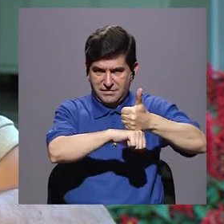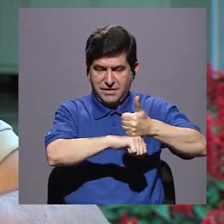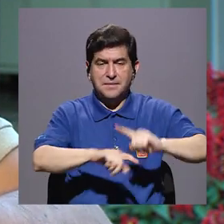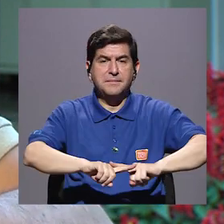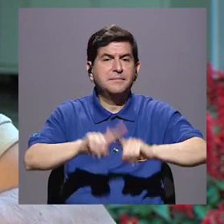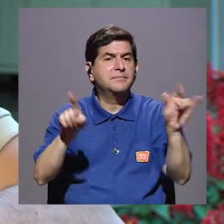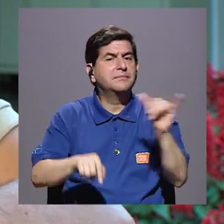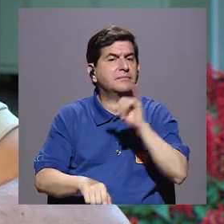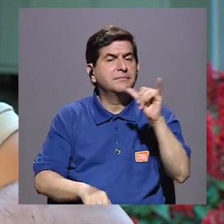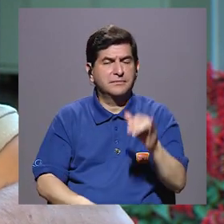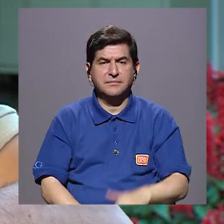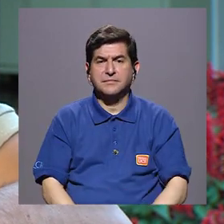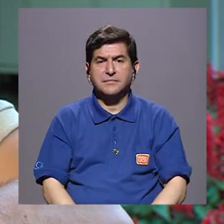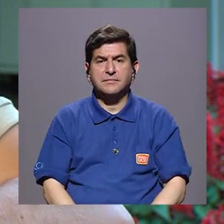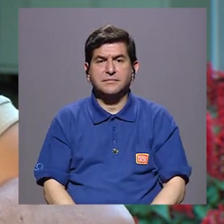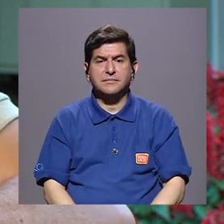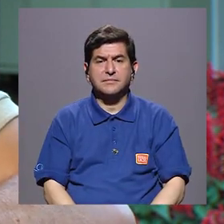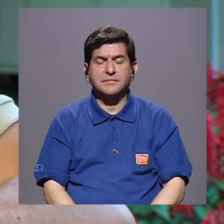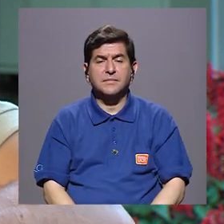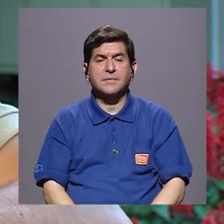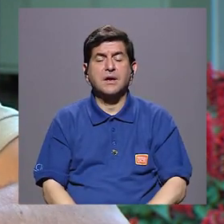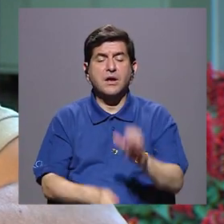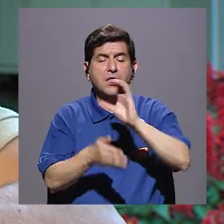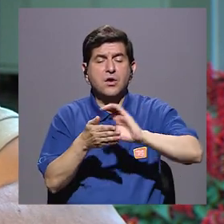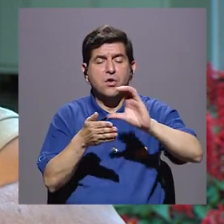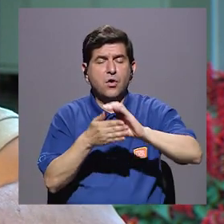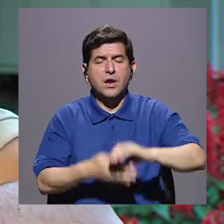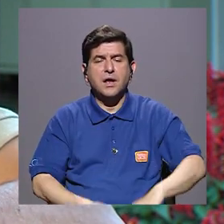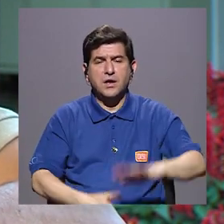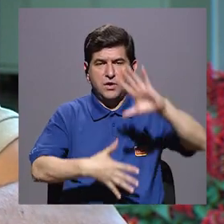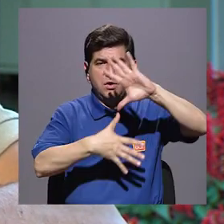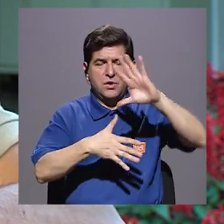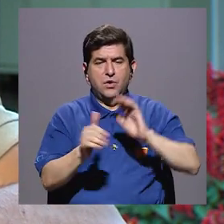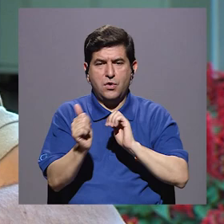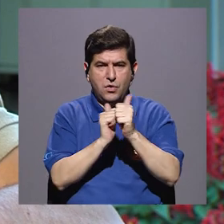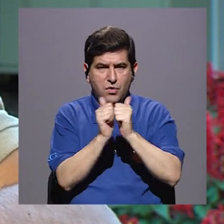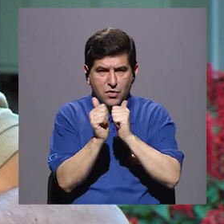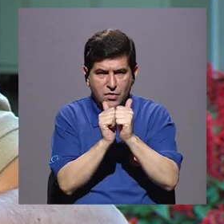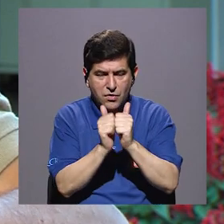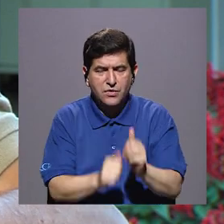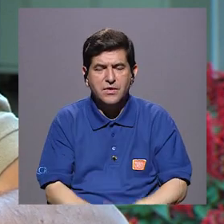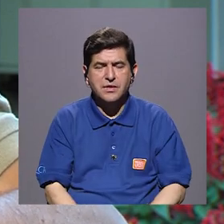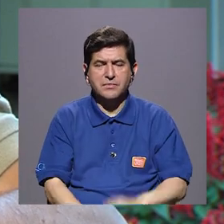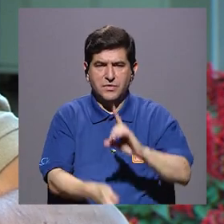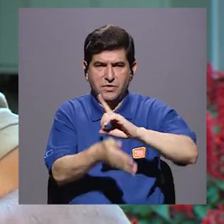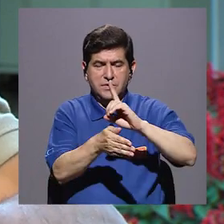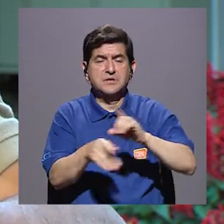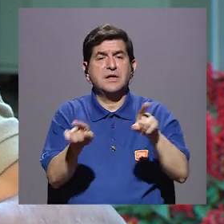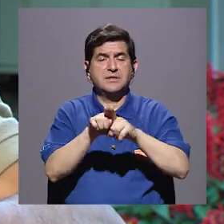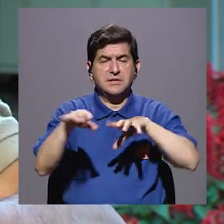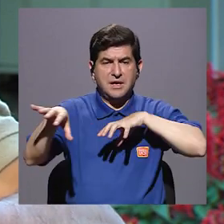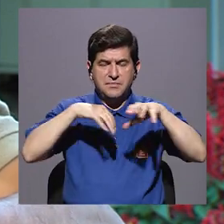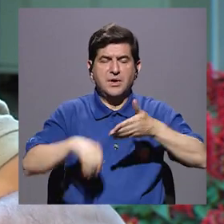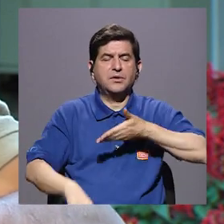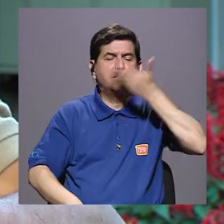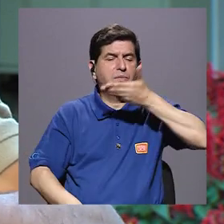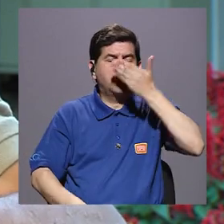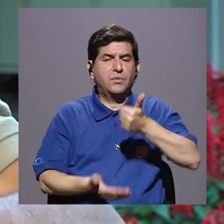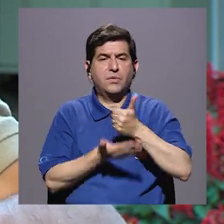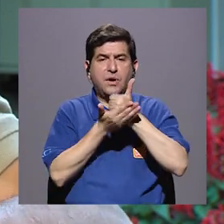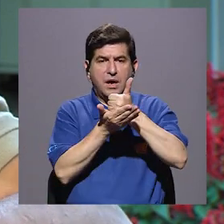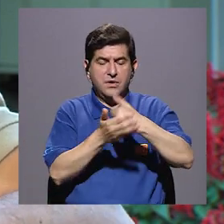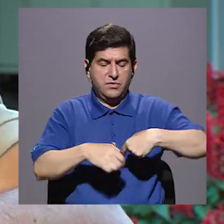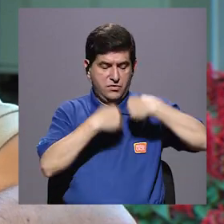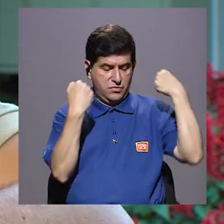embargo, de igual manera, siguiendo el Colegio Americano de Medicina Deportiva, pues uno también podría involucrar ejercicio aeróbico, ¿verdad? Que también va a ayudar a